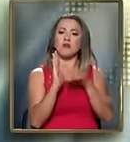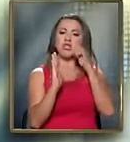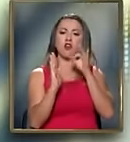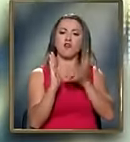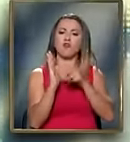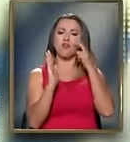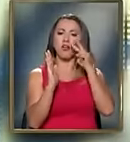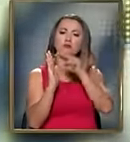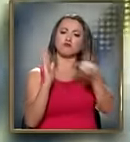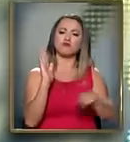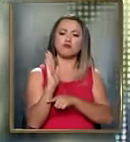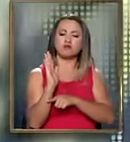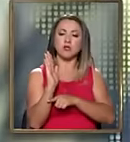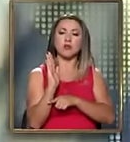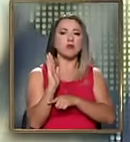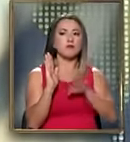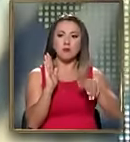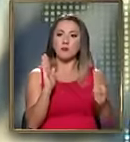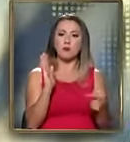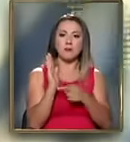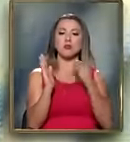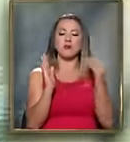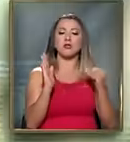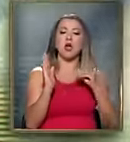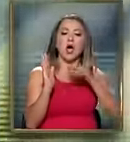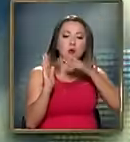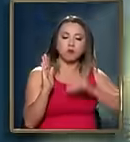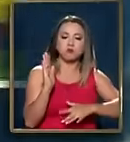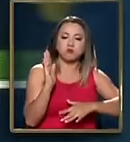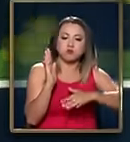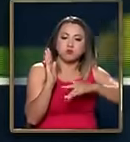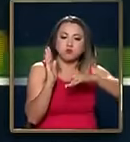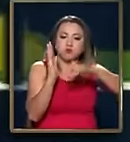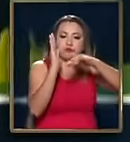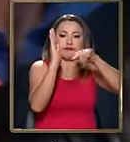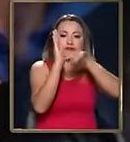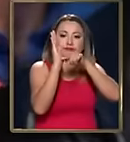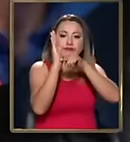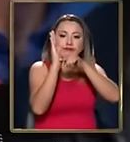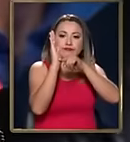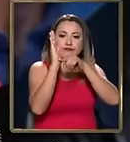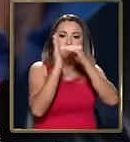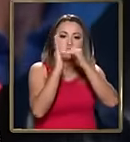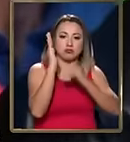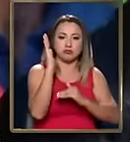el subterráneo? Señora, sigue en el primer piso. Lo que pasa es que esta weá se está hundiendo, señora. Se está hundiendo, weón.